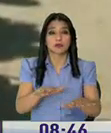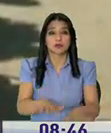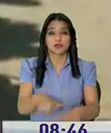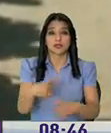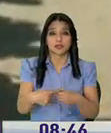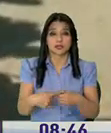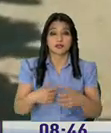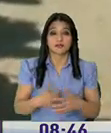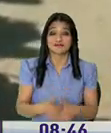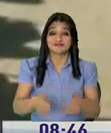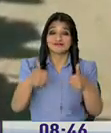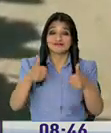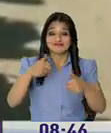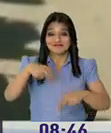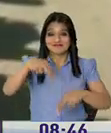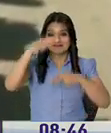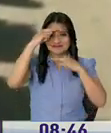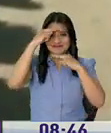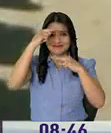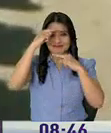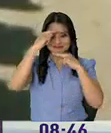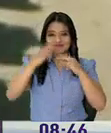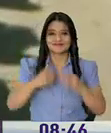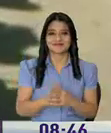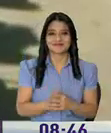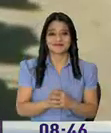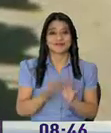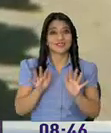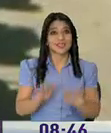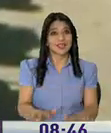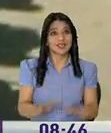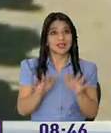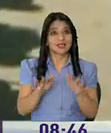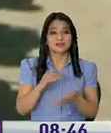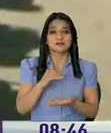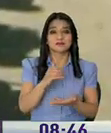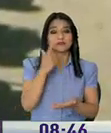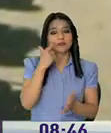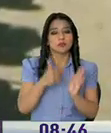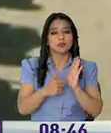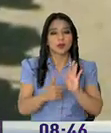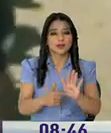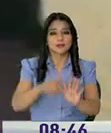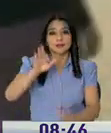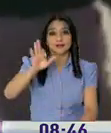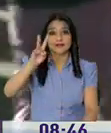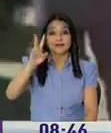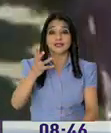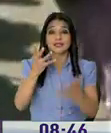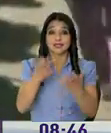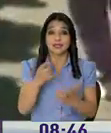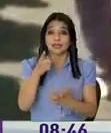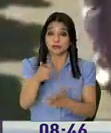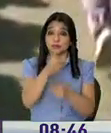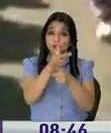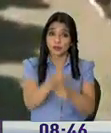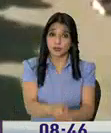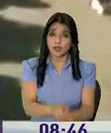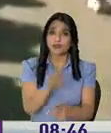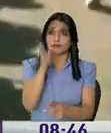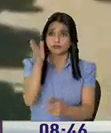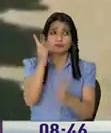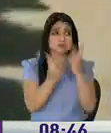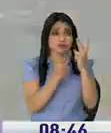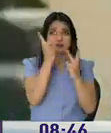Quito. Son buenas noticias. Esta es una parte de lo que hacemos de TVC Te Quiere a Salvo y vamos a seguir visitando los